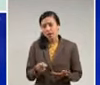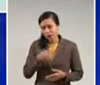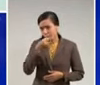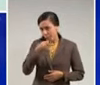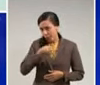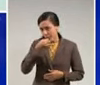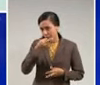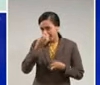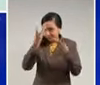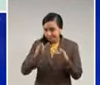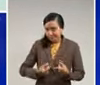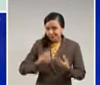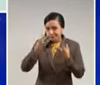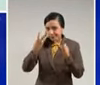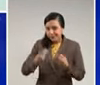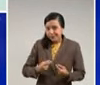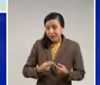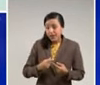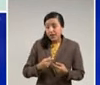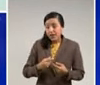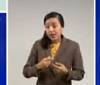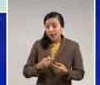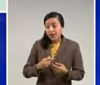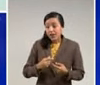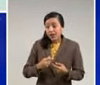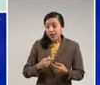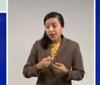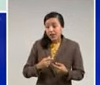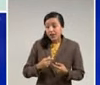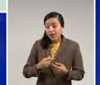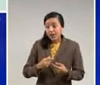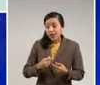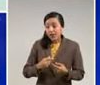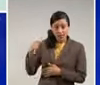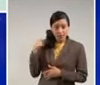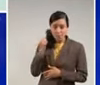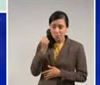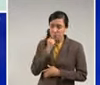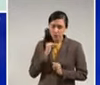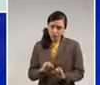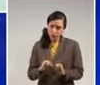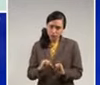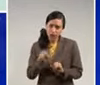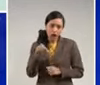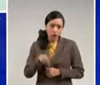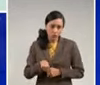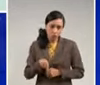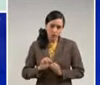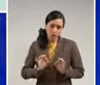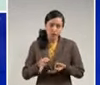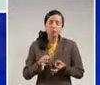datos hasta el día de ayer, los más actualizados, que de los